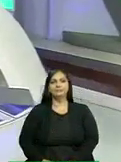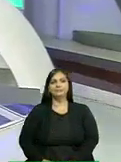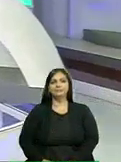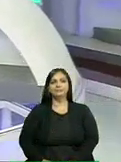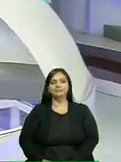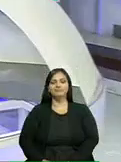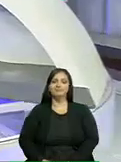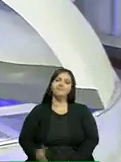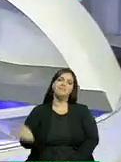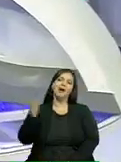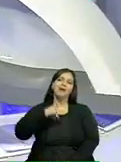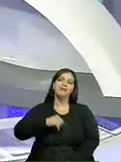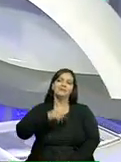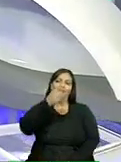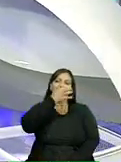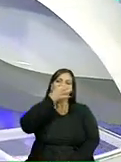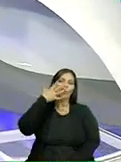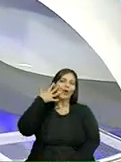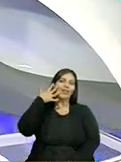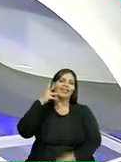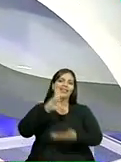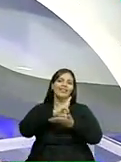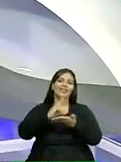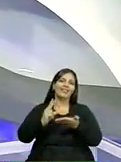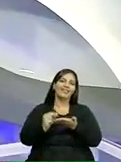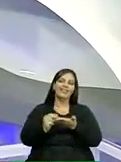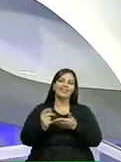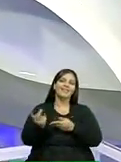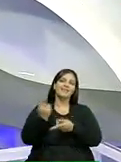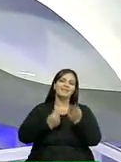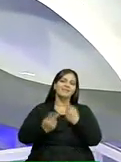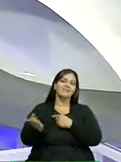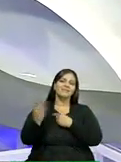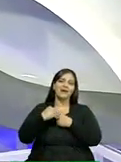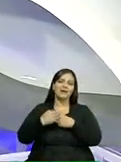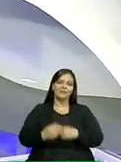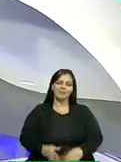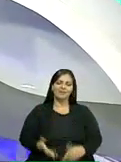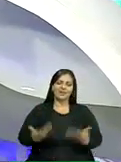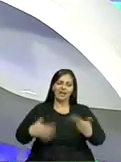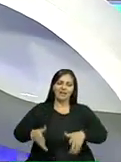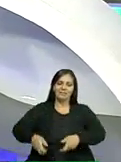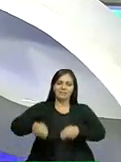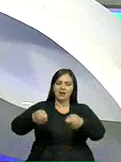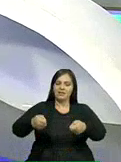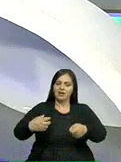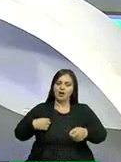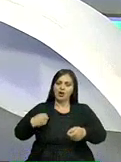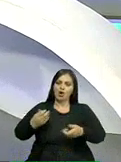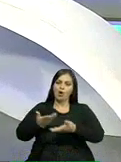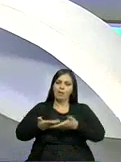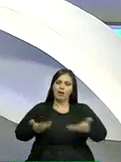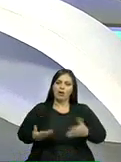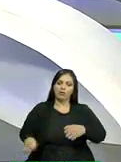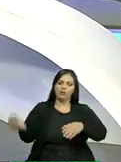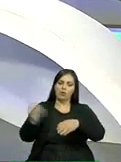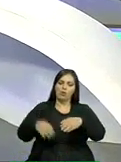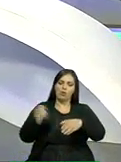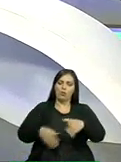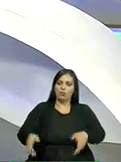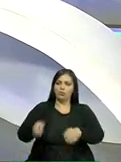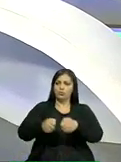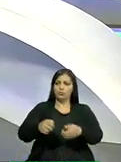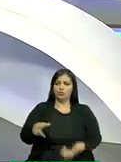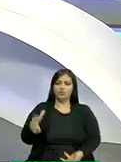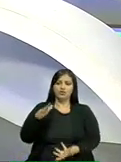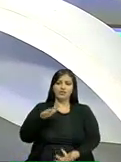Prepare esas maletas. Usted tiene cara que tiene una maletota grandota, grandota, donde le cabe bastante, ¿verdad? ¿Qué dice usted, Felipao? ¿Tiene una maletota